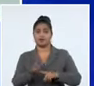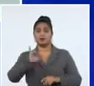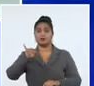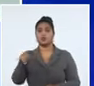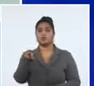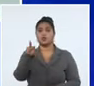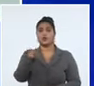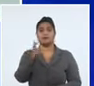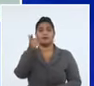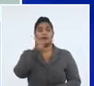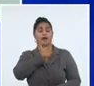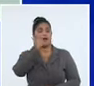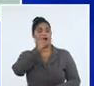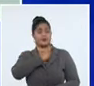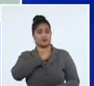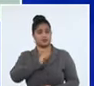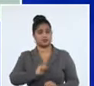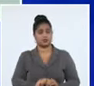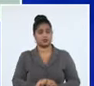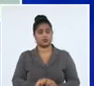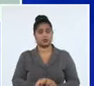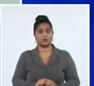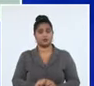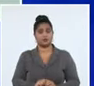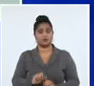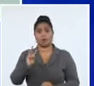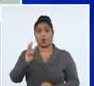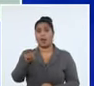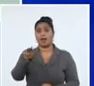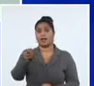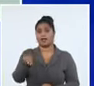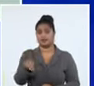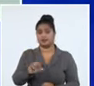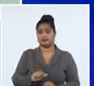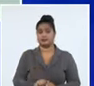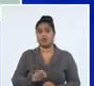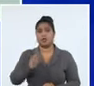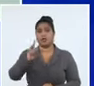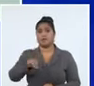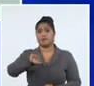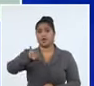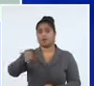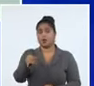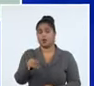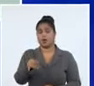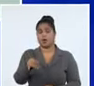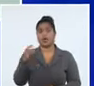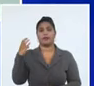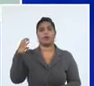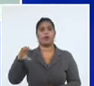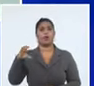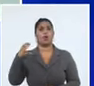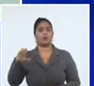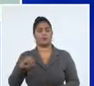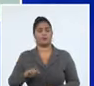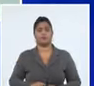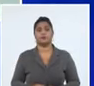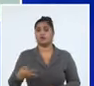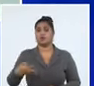Amancio Rodríguez, Manatí, Majibacoa y Colombia. Y pasa igual el municipio